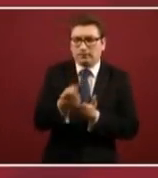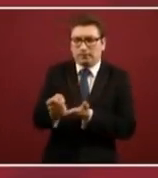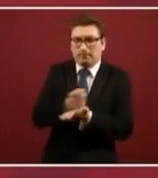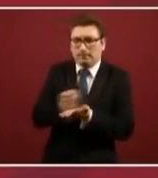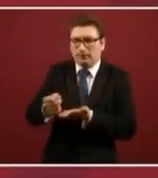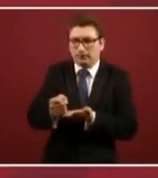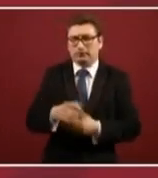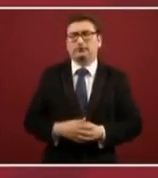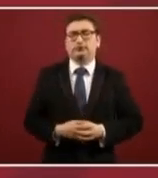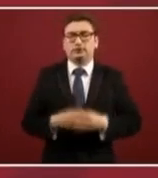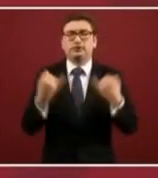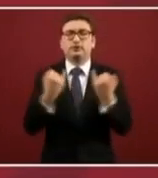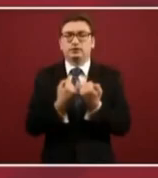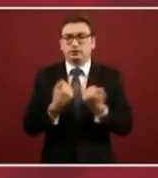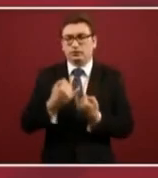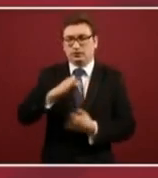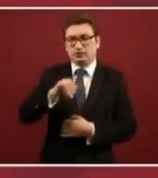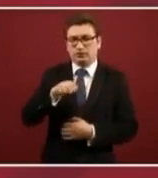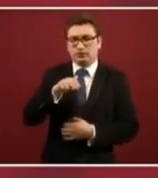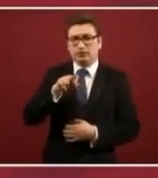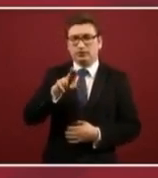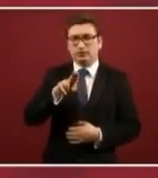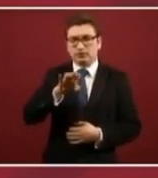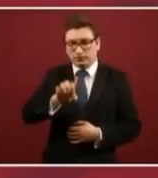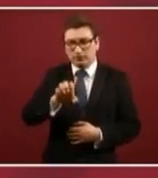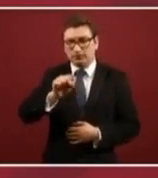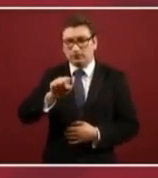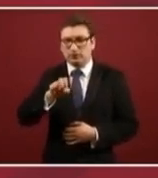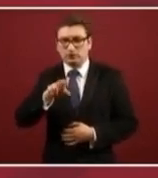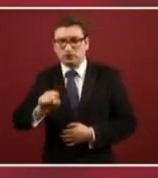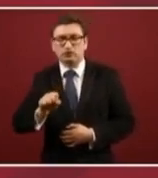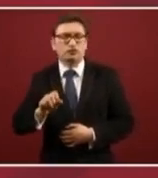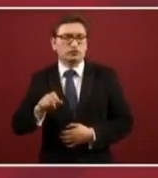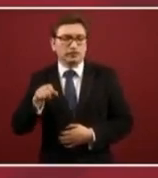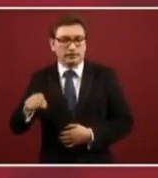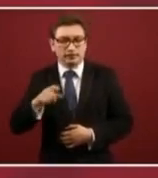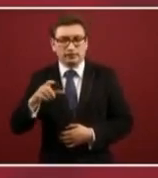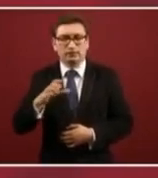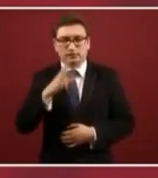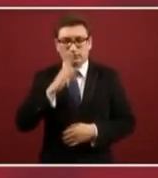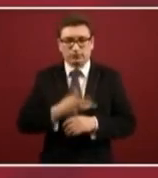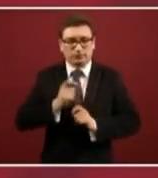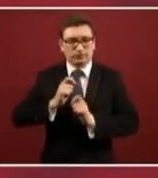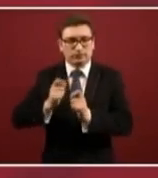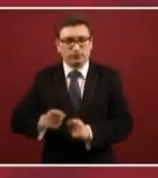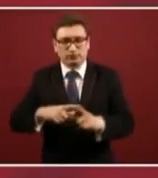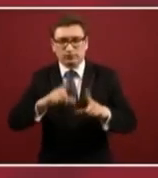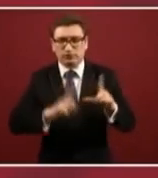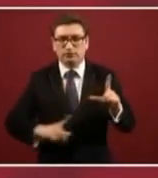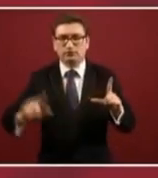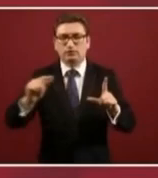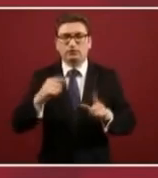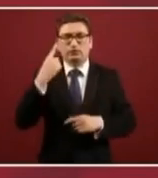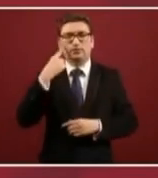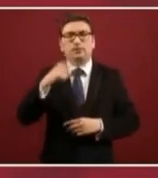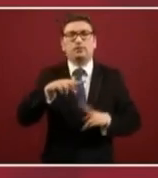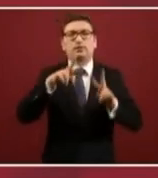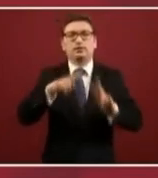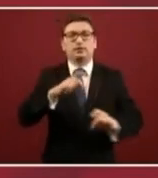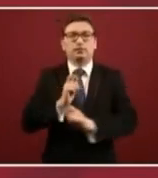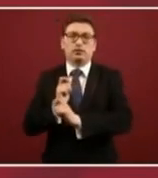Jesús Helenes, que es el comisionado nacional para la